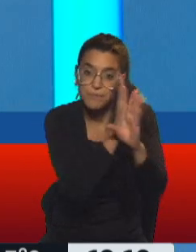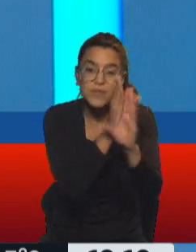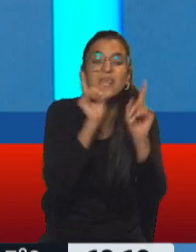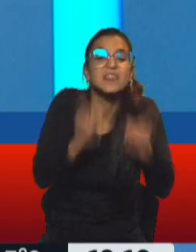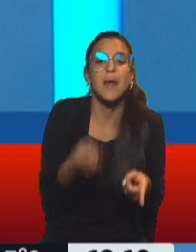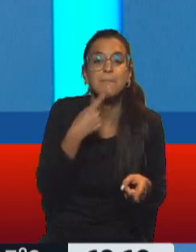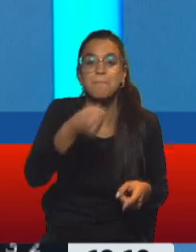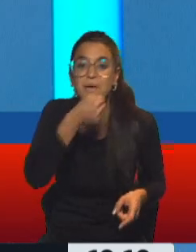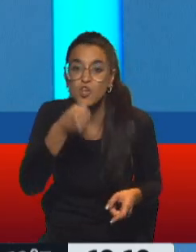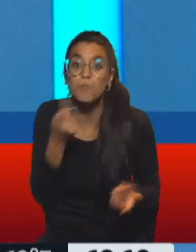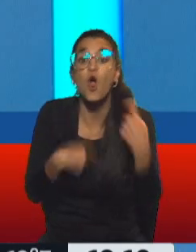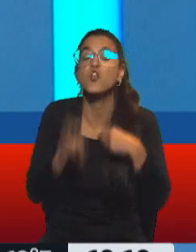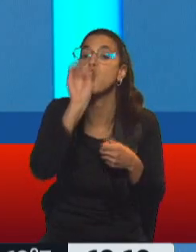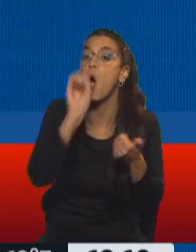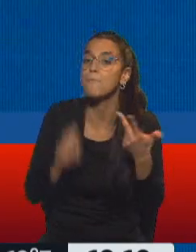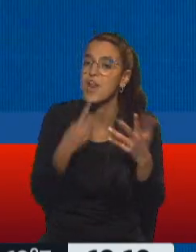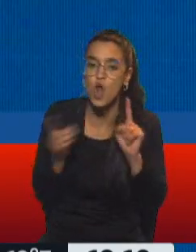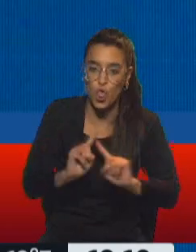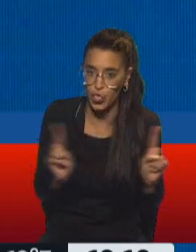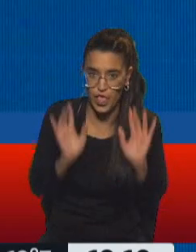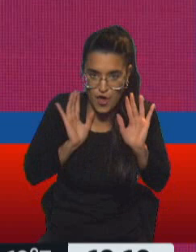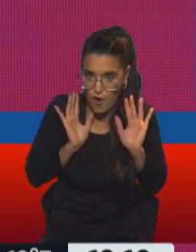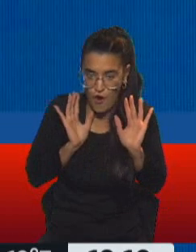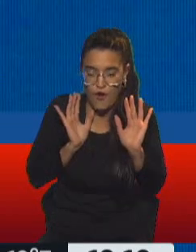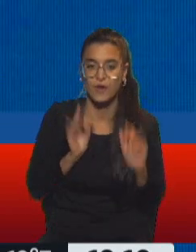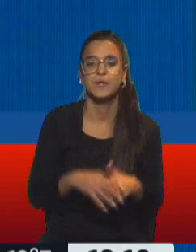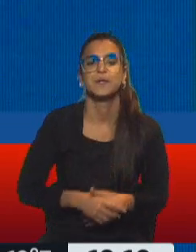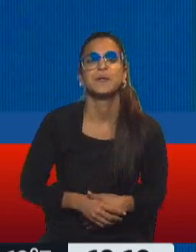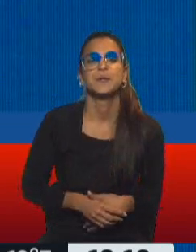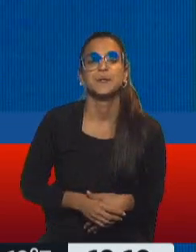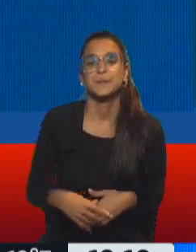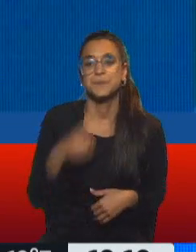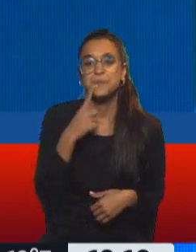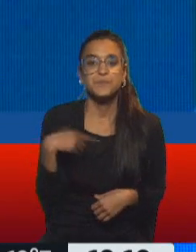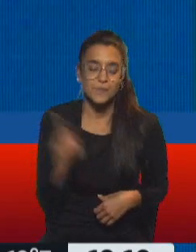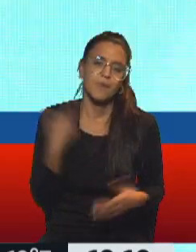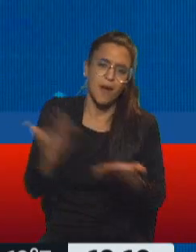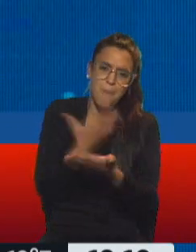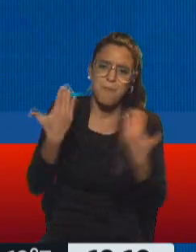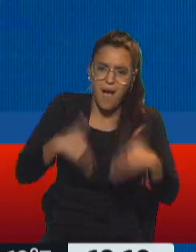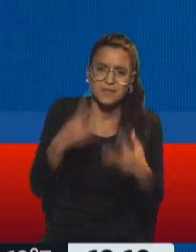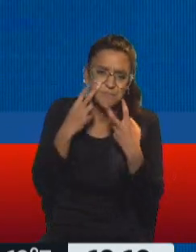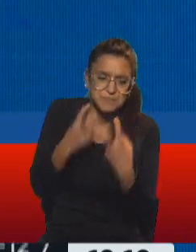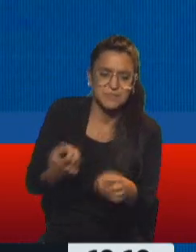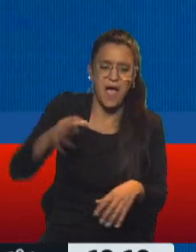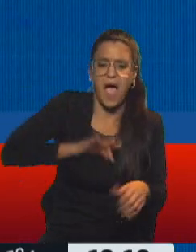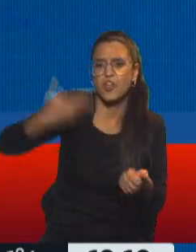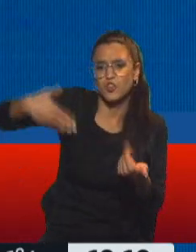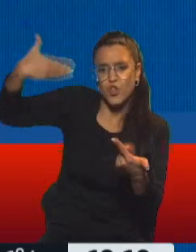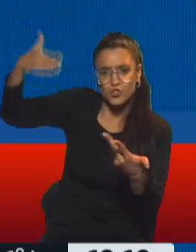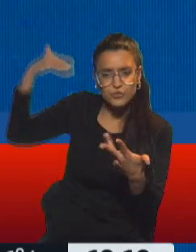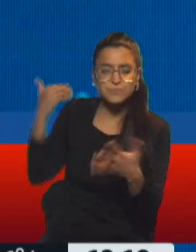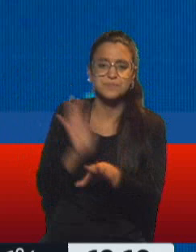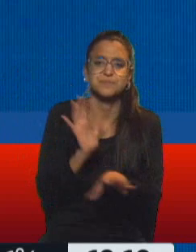periodistas. D'Alessio no dio nombres. Te voy a volver a marcar ese punto. Hemos repasado causas en los años anteriores en donde